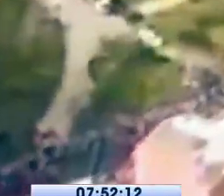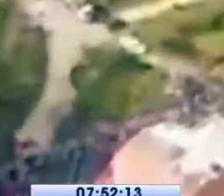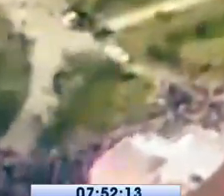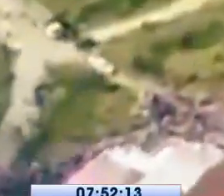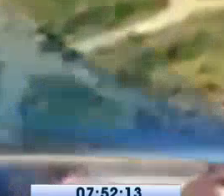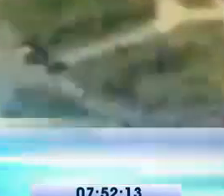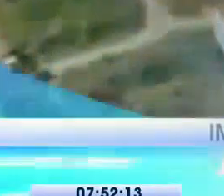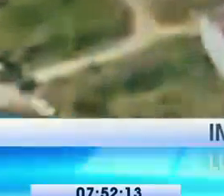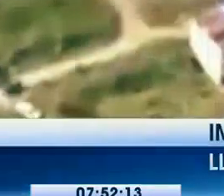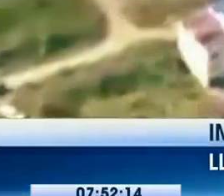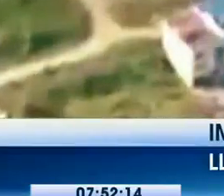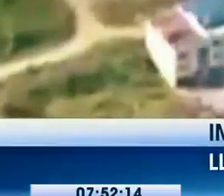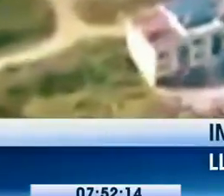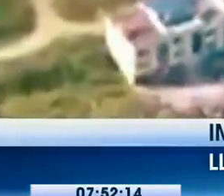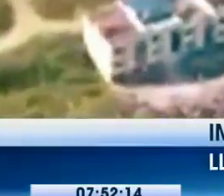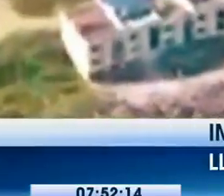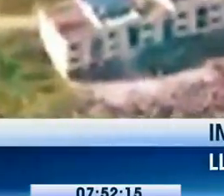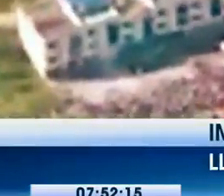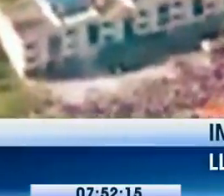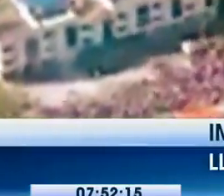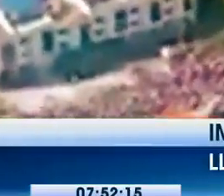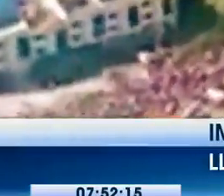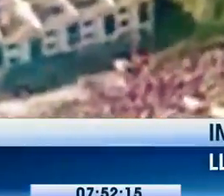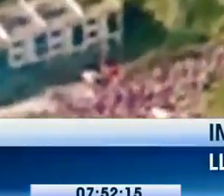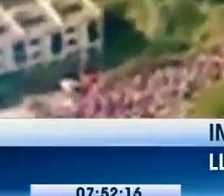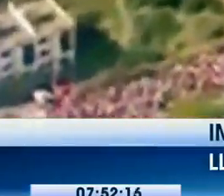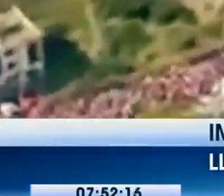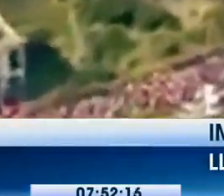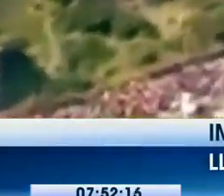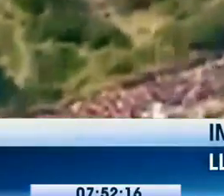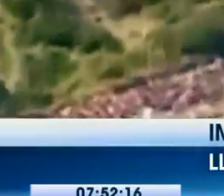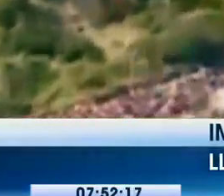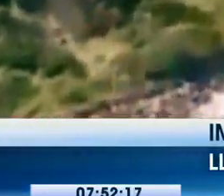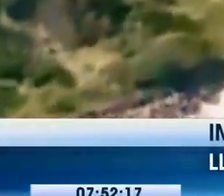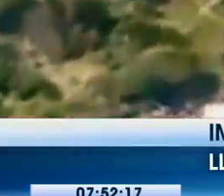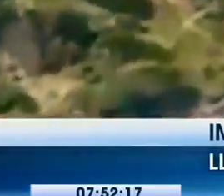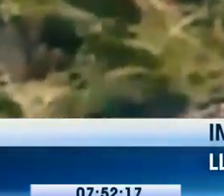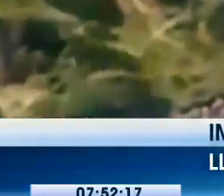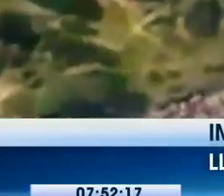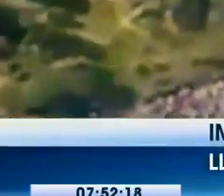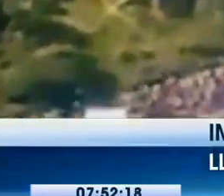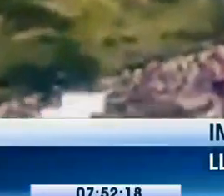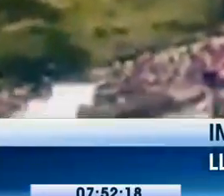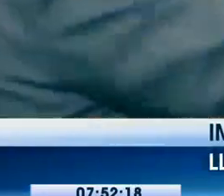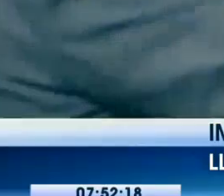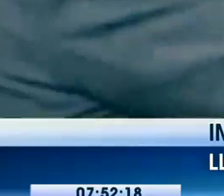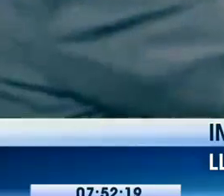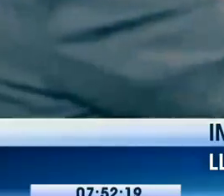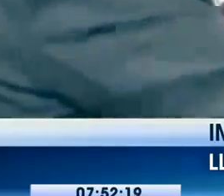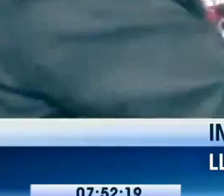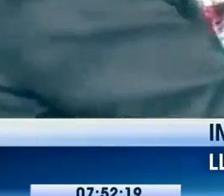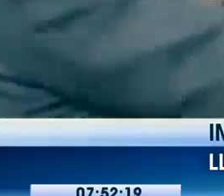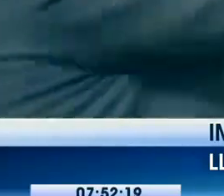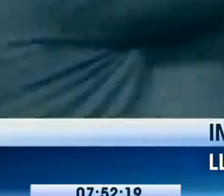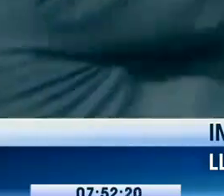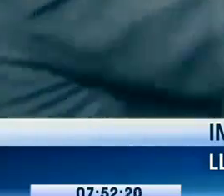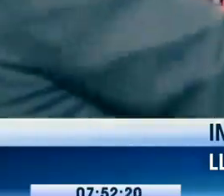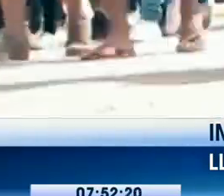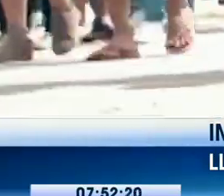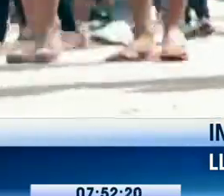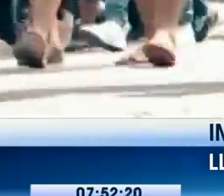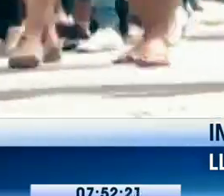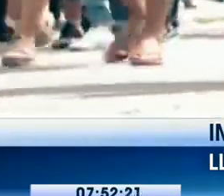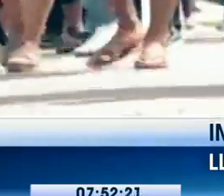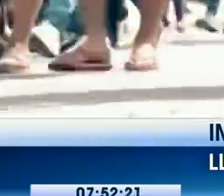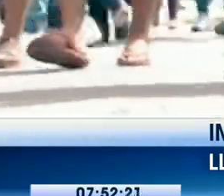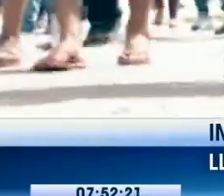Miles de personas acompañaron a la Virgen del Cisne en su último tramo de la robería. Aquí los fieles no les importó el sol y la garúa, pues